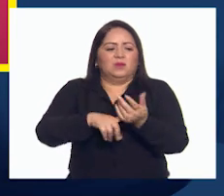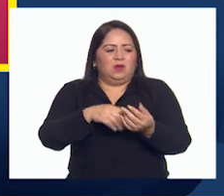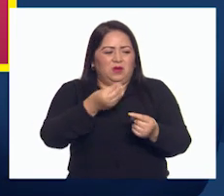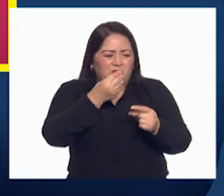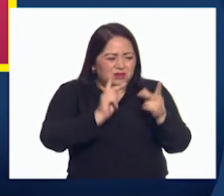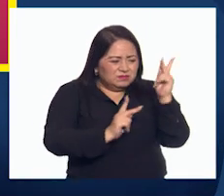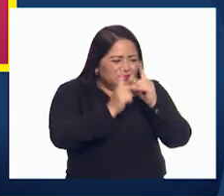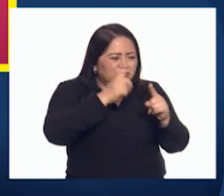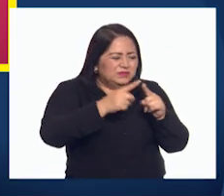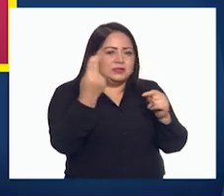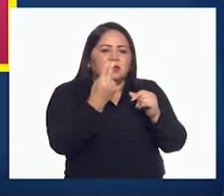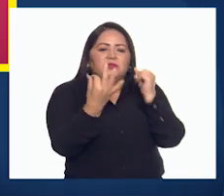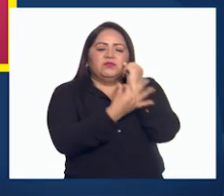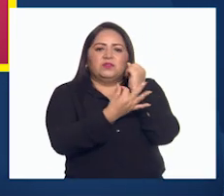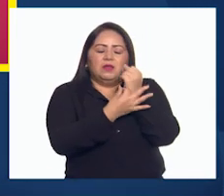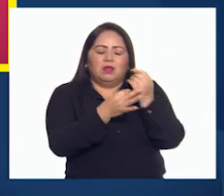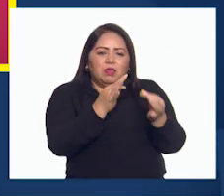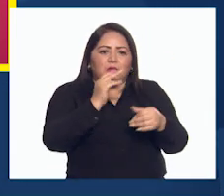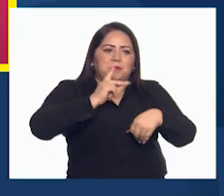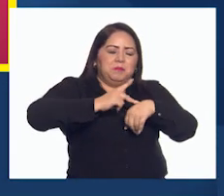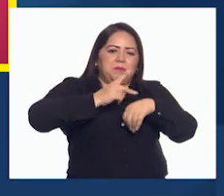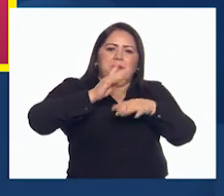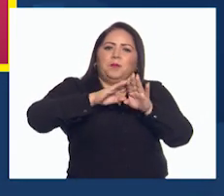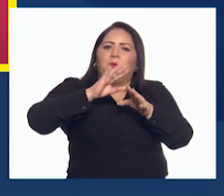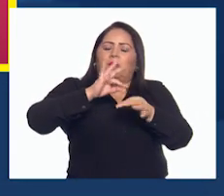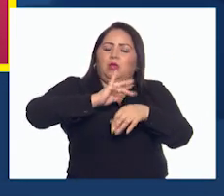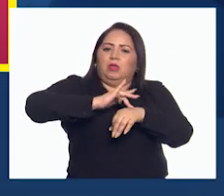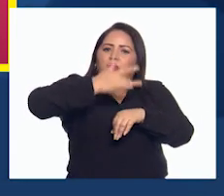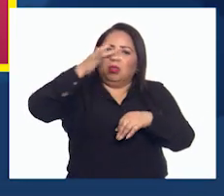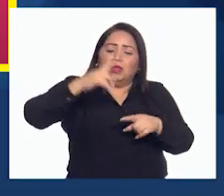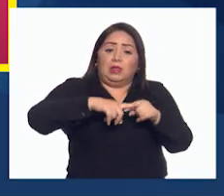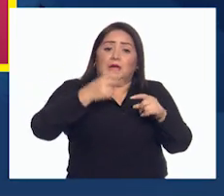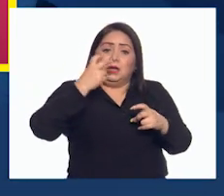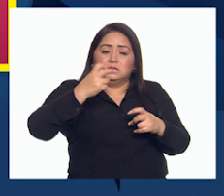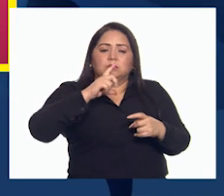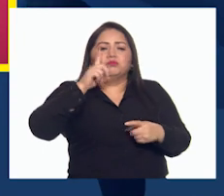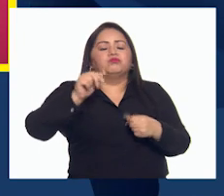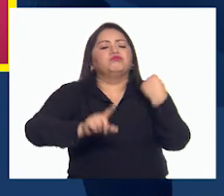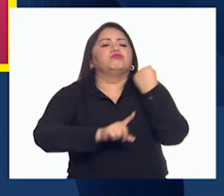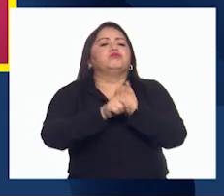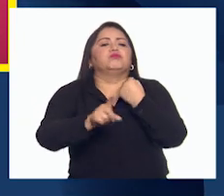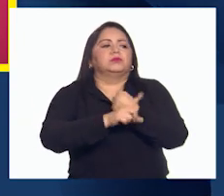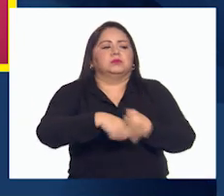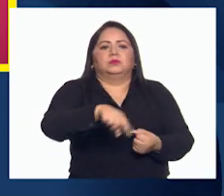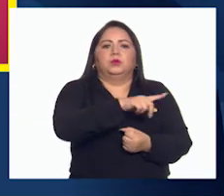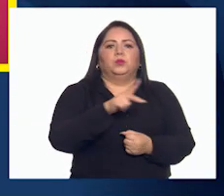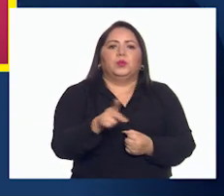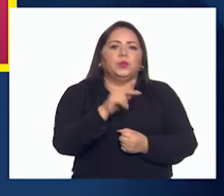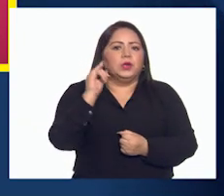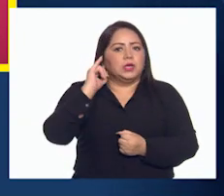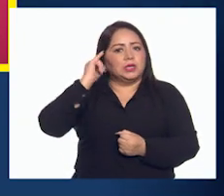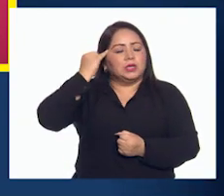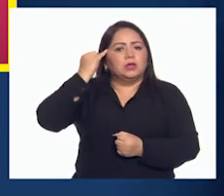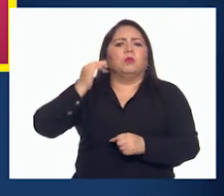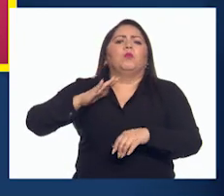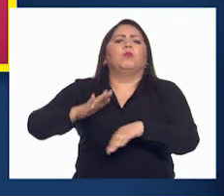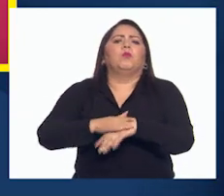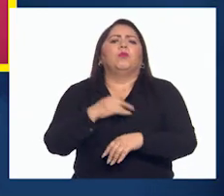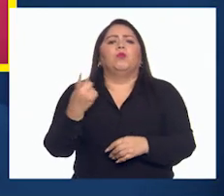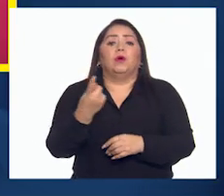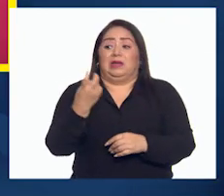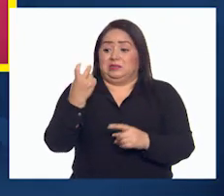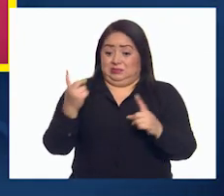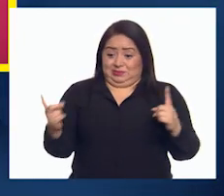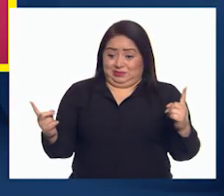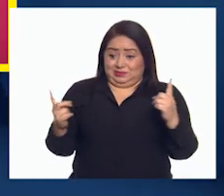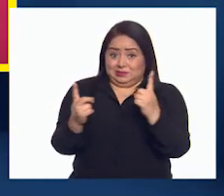buscaban metales preciosos, perlas, esmeraldas, y esto trajo graves consecuencias para los pueblos indígenas, porque ese